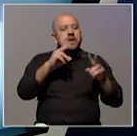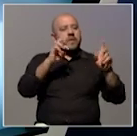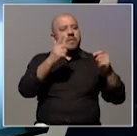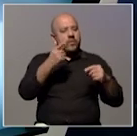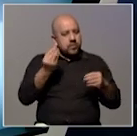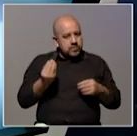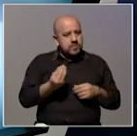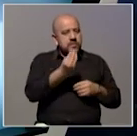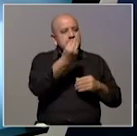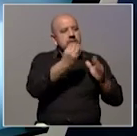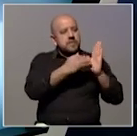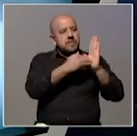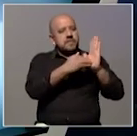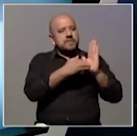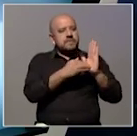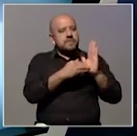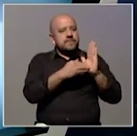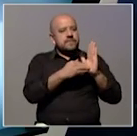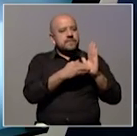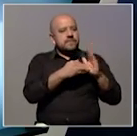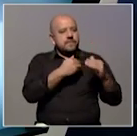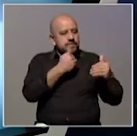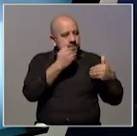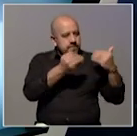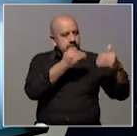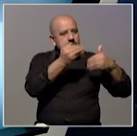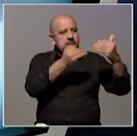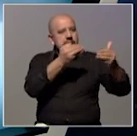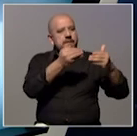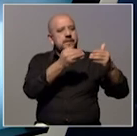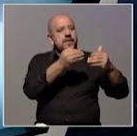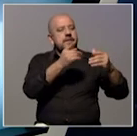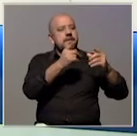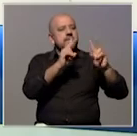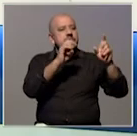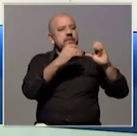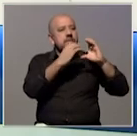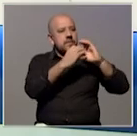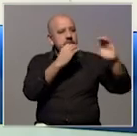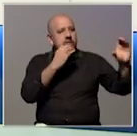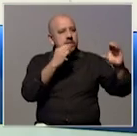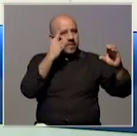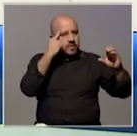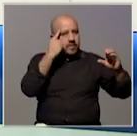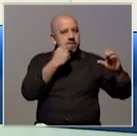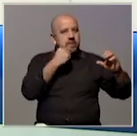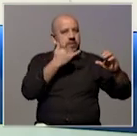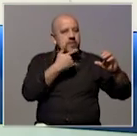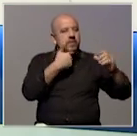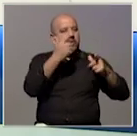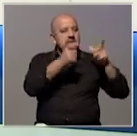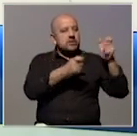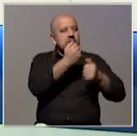asunción hablabas de avanzar en términos de un transporte que piense por ejemplo las personas con